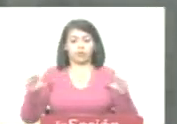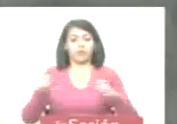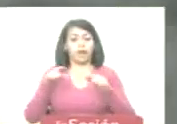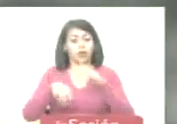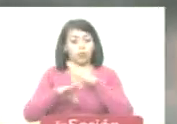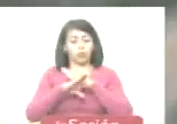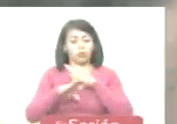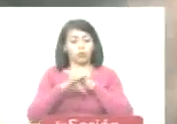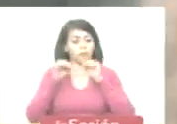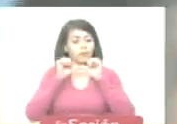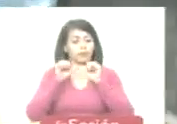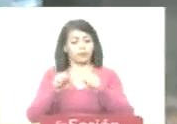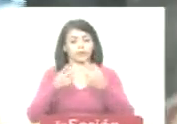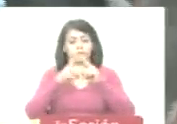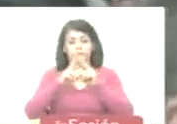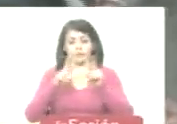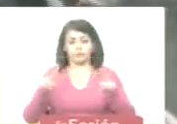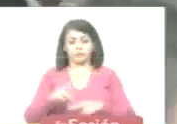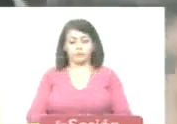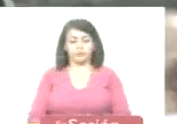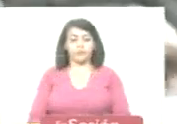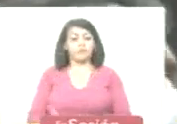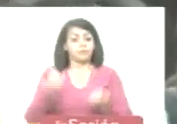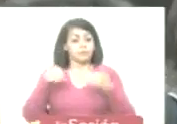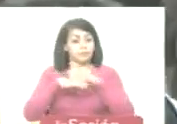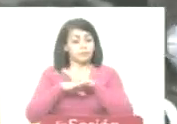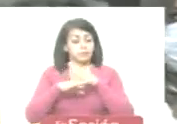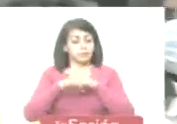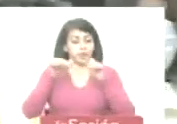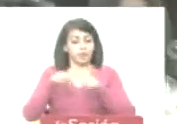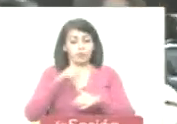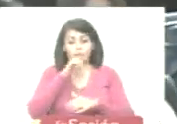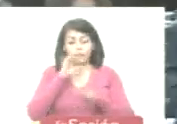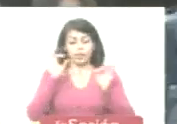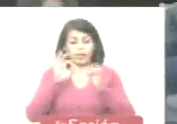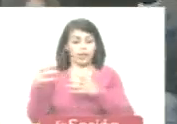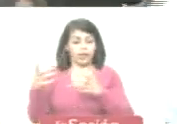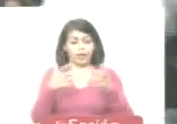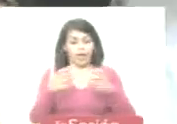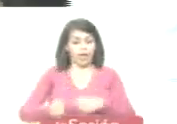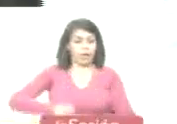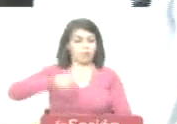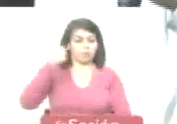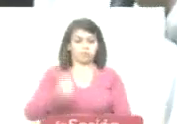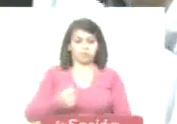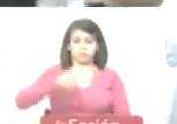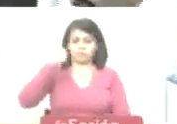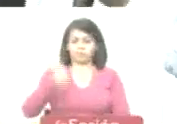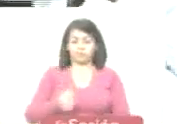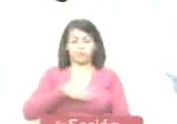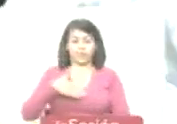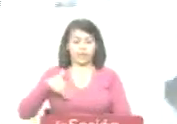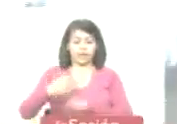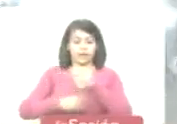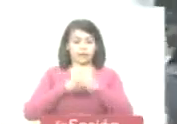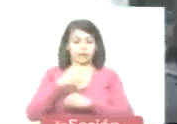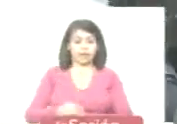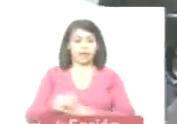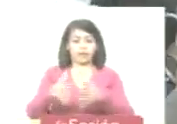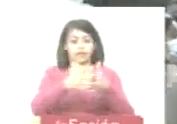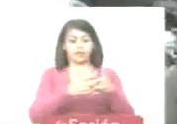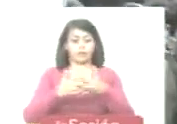así mantuvimos la paz. Y aún así aquí no hubo una guerra, una insurrección como la que pretendió el